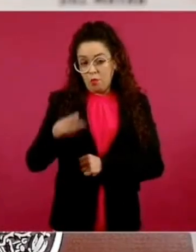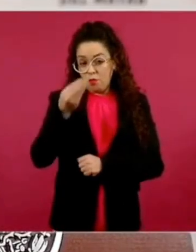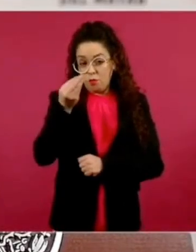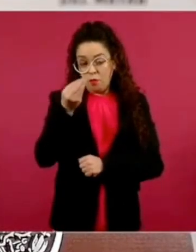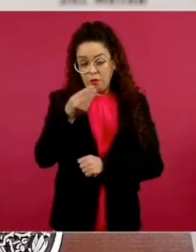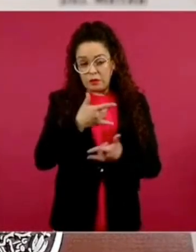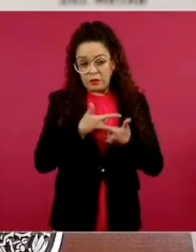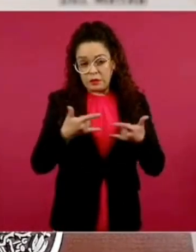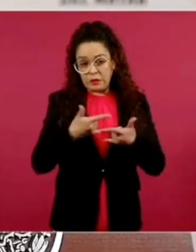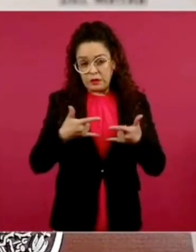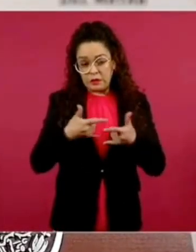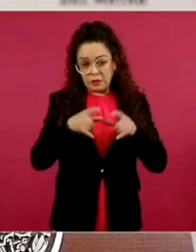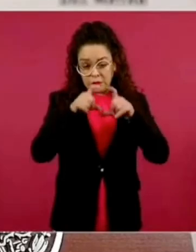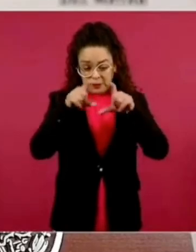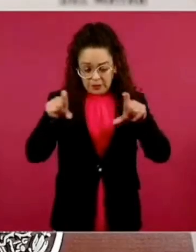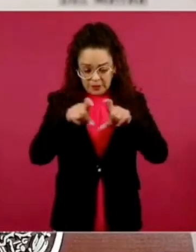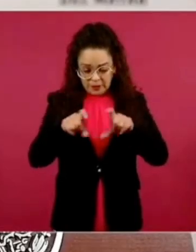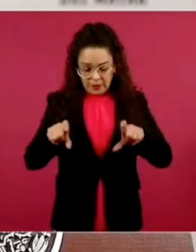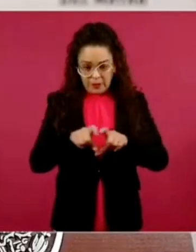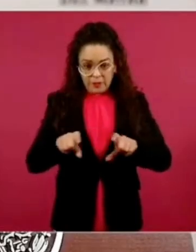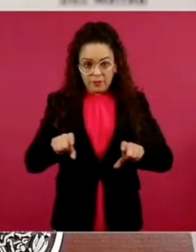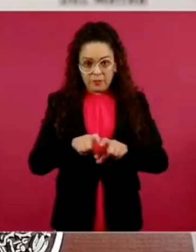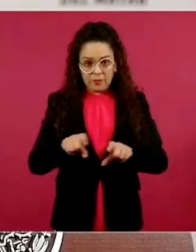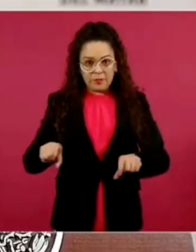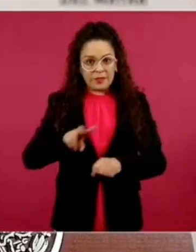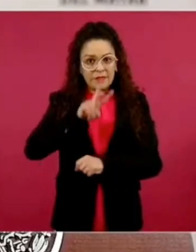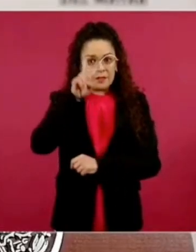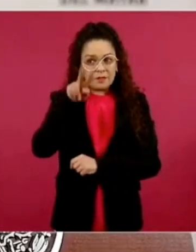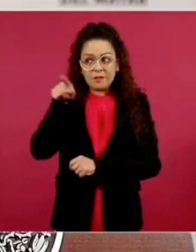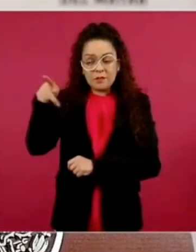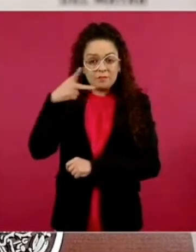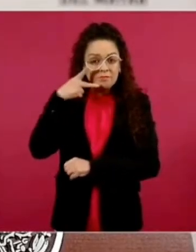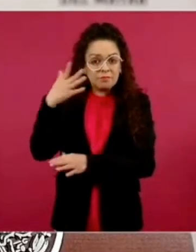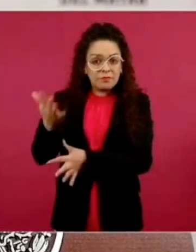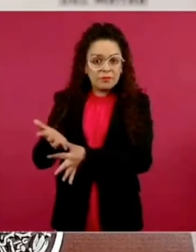Sus frases son grandes consejos.